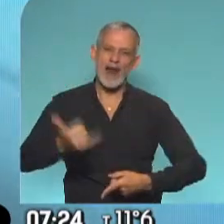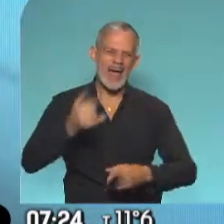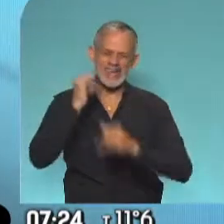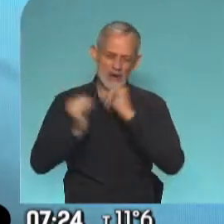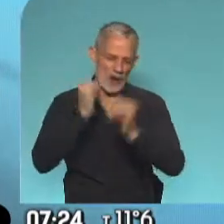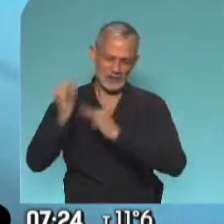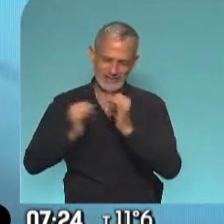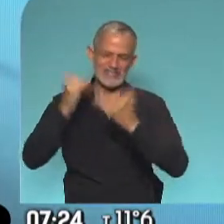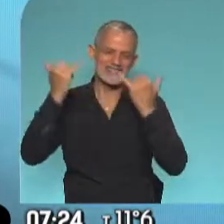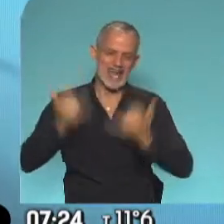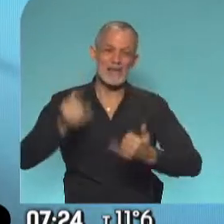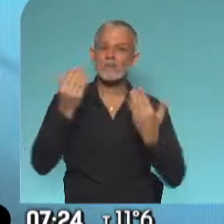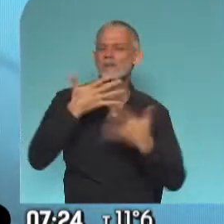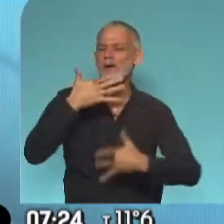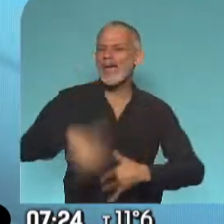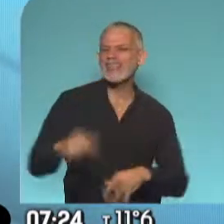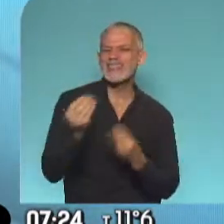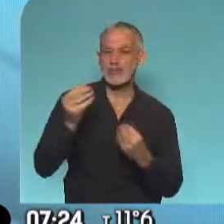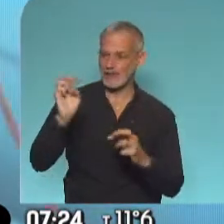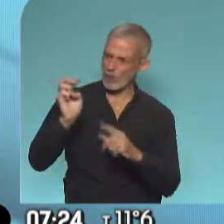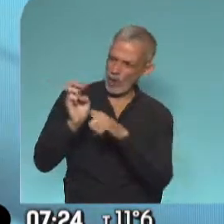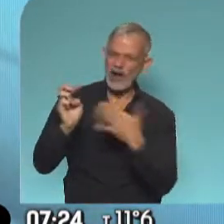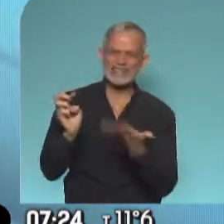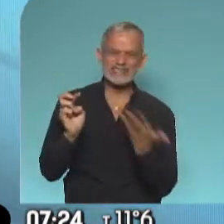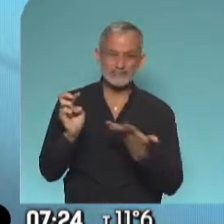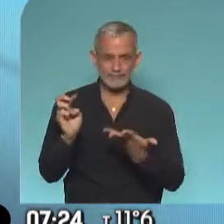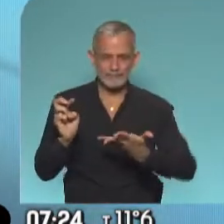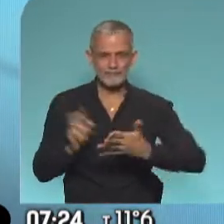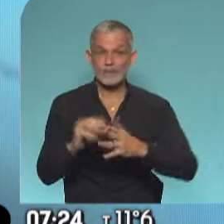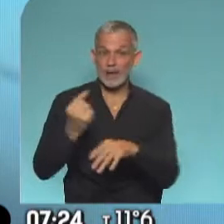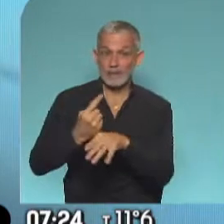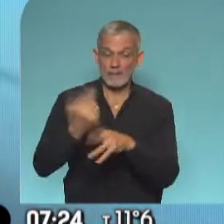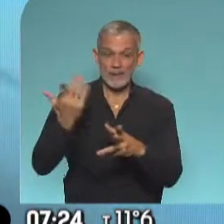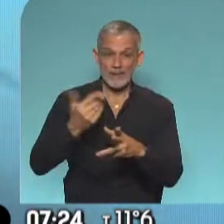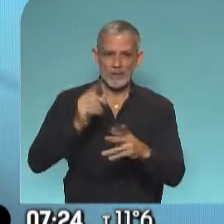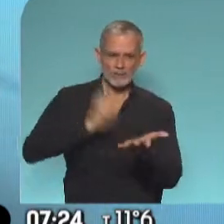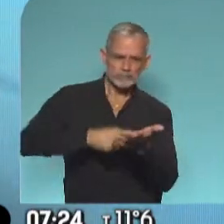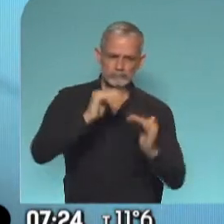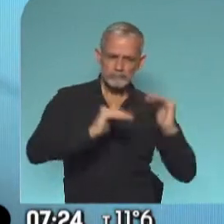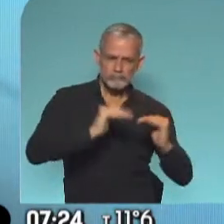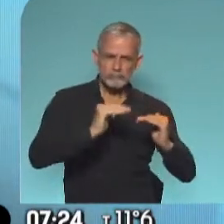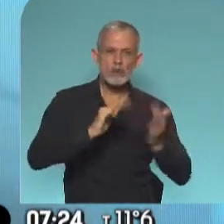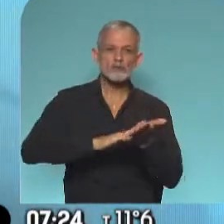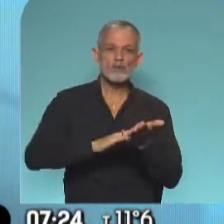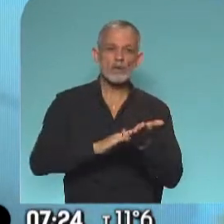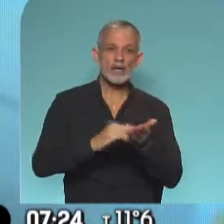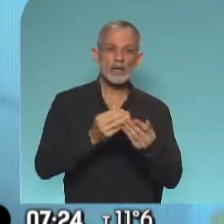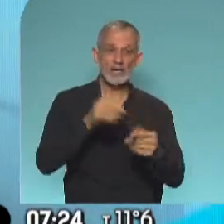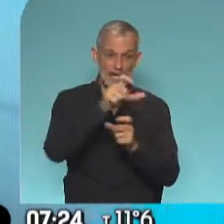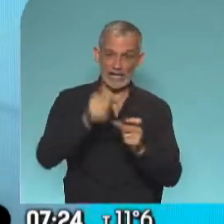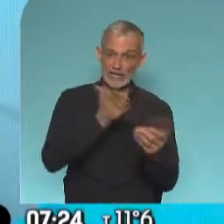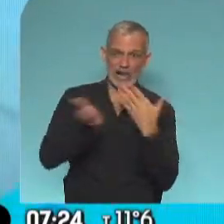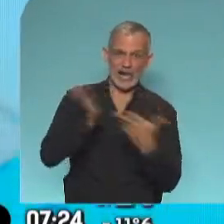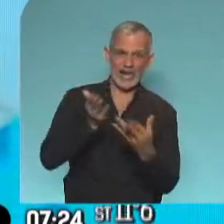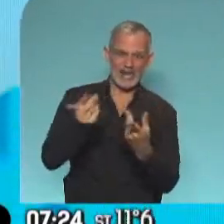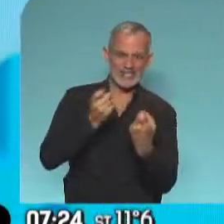noticias para entender un poco qué está pasando con el dólar. Por un lado, tuvimos primero las medidas relacionadas con la demanda de dólares y